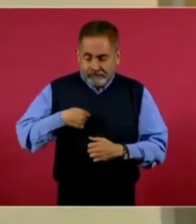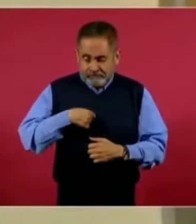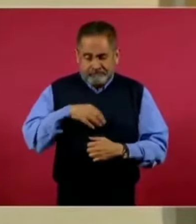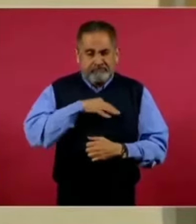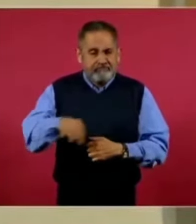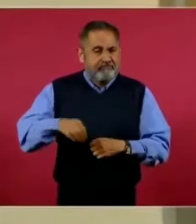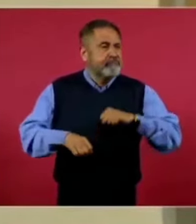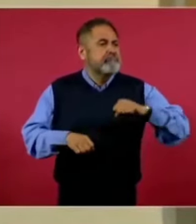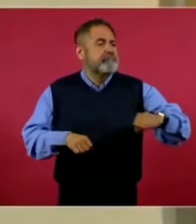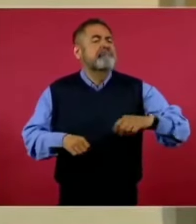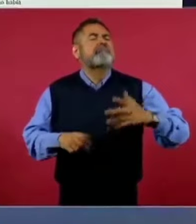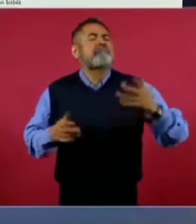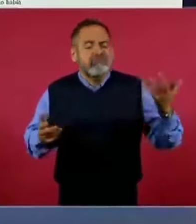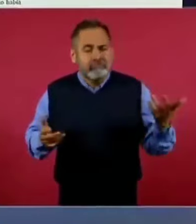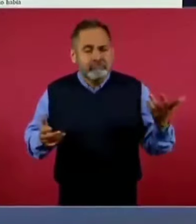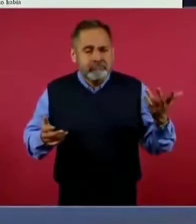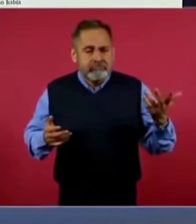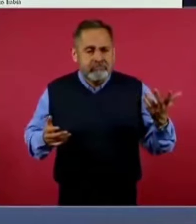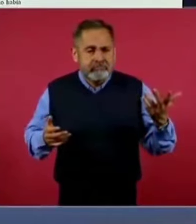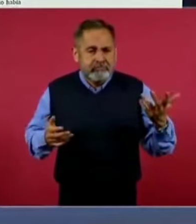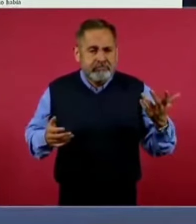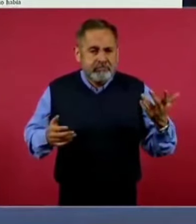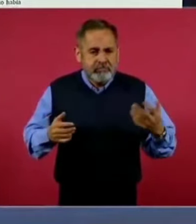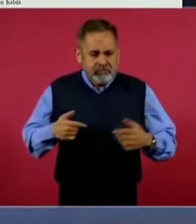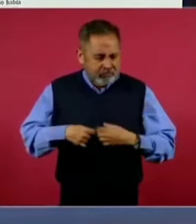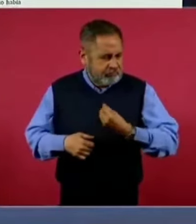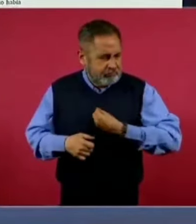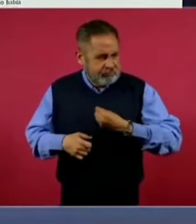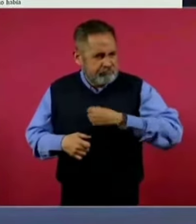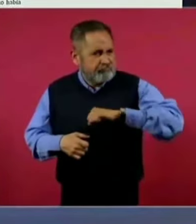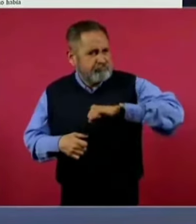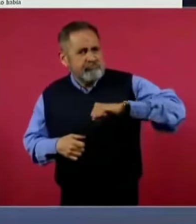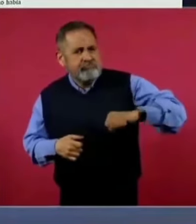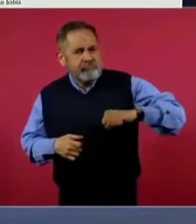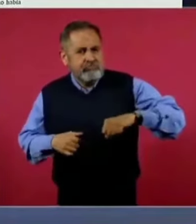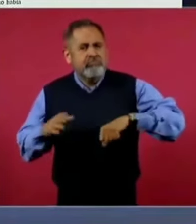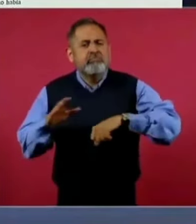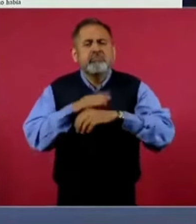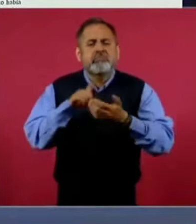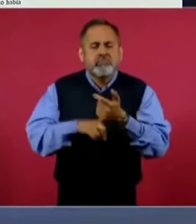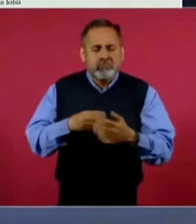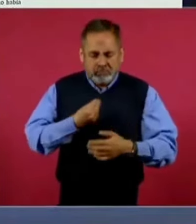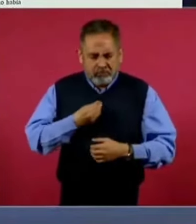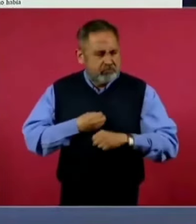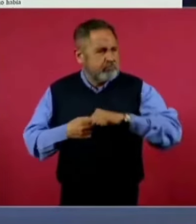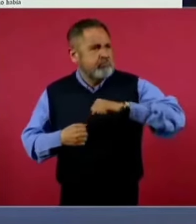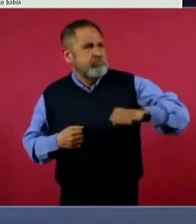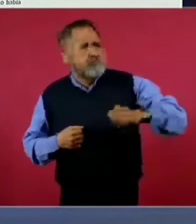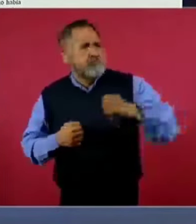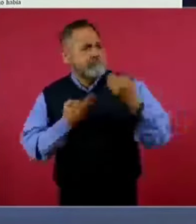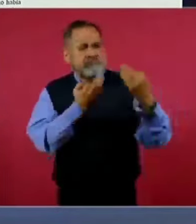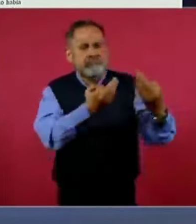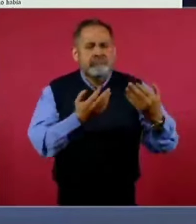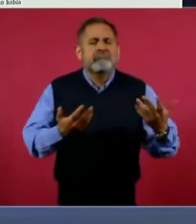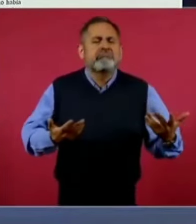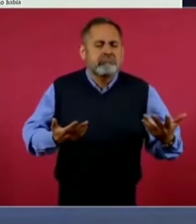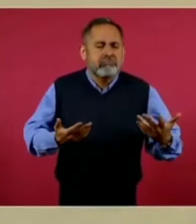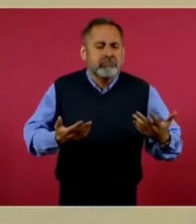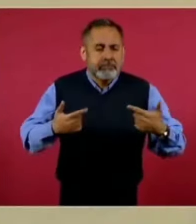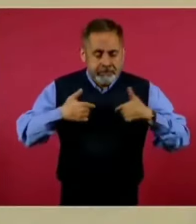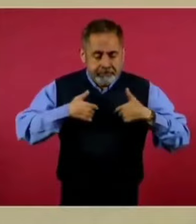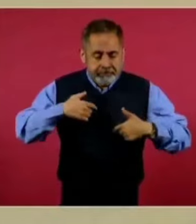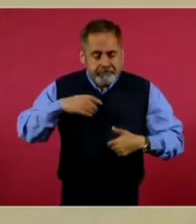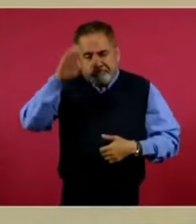puedo este resistir Por qué resisto porque tengo